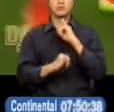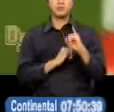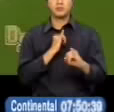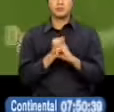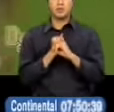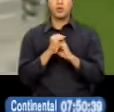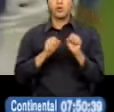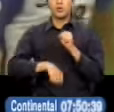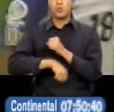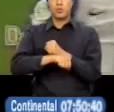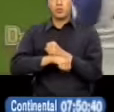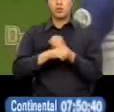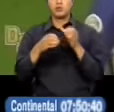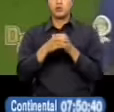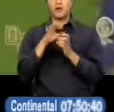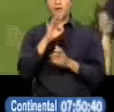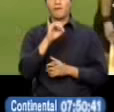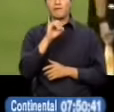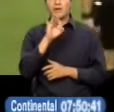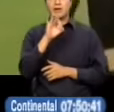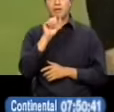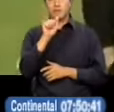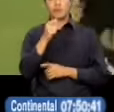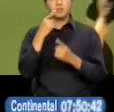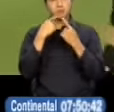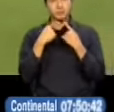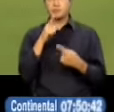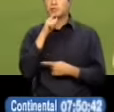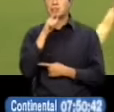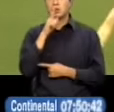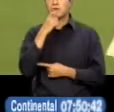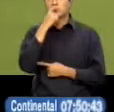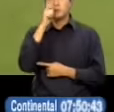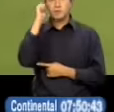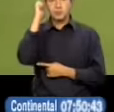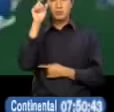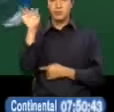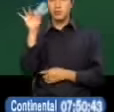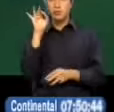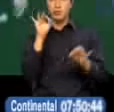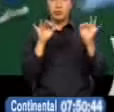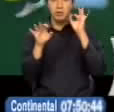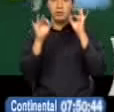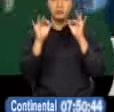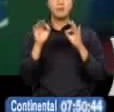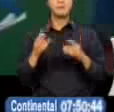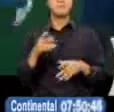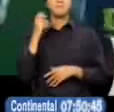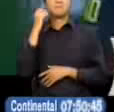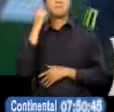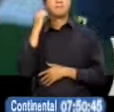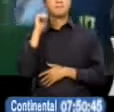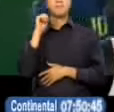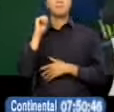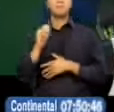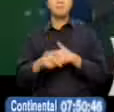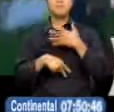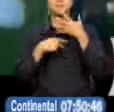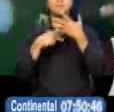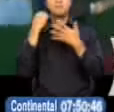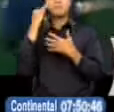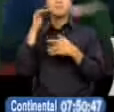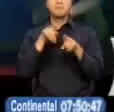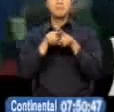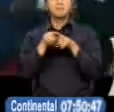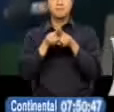de fútbol asociado fifa confirmó las ternas de árbitros designadas para la séptima fecha del proceso eliminatorio en